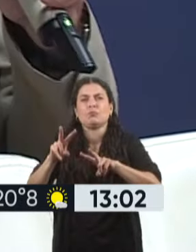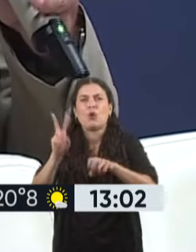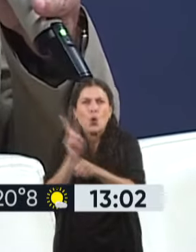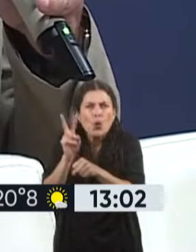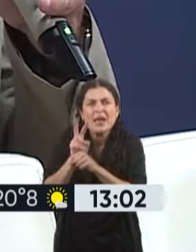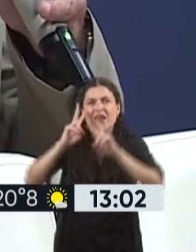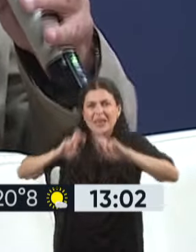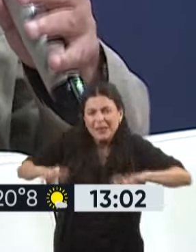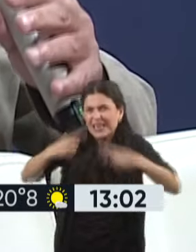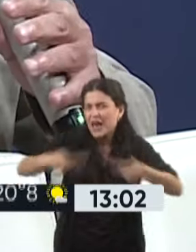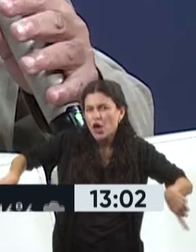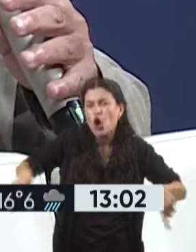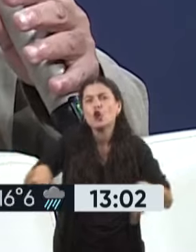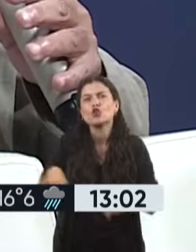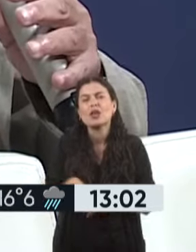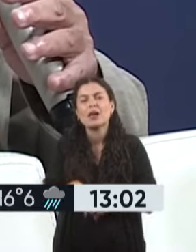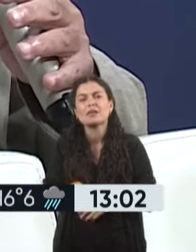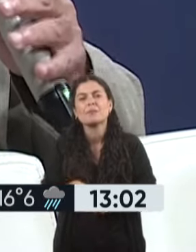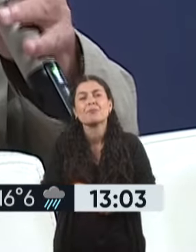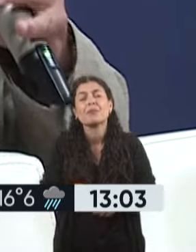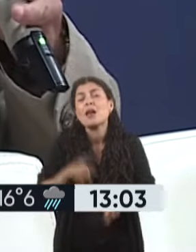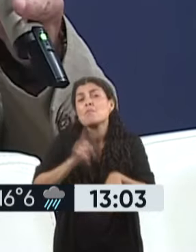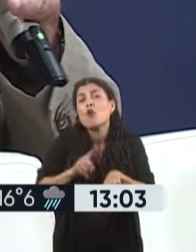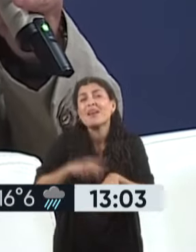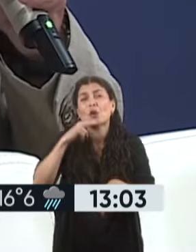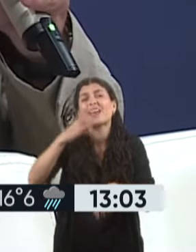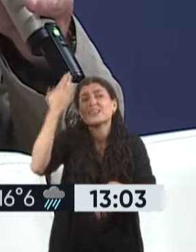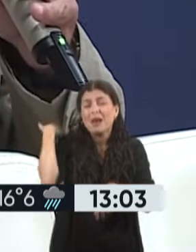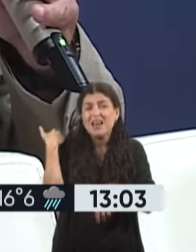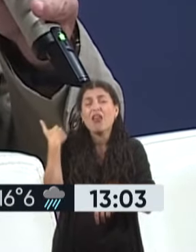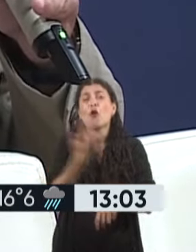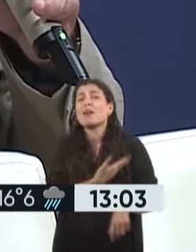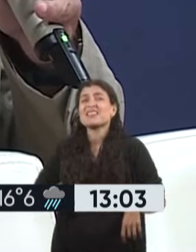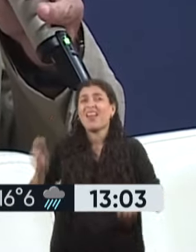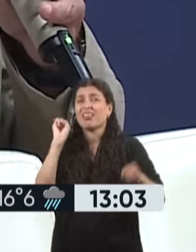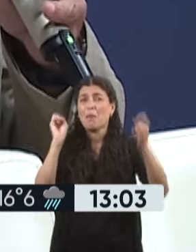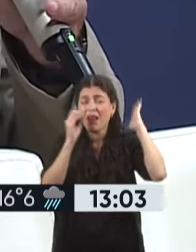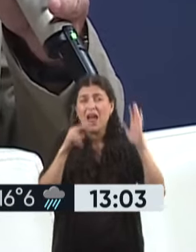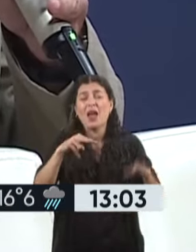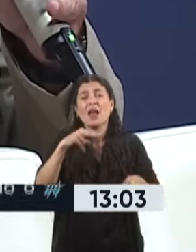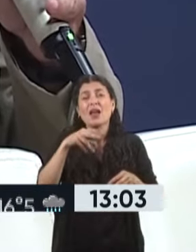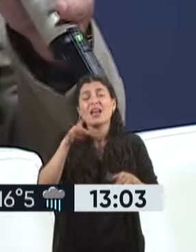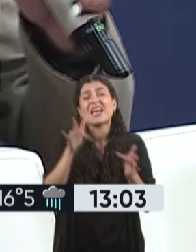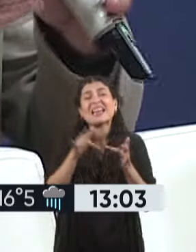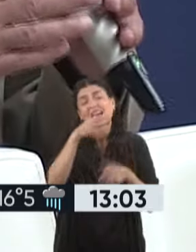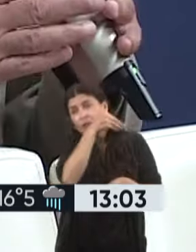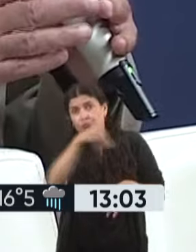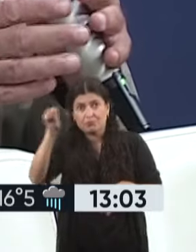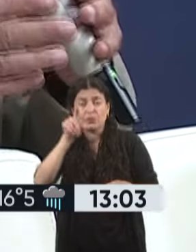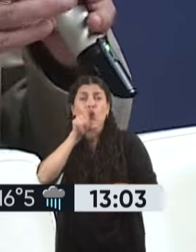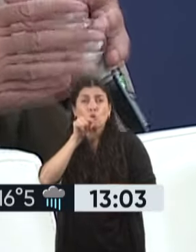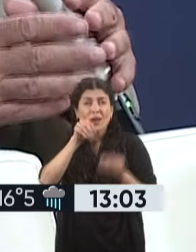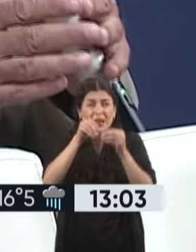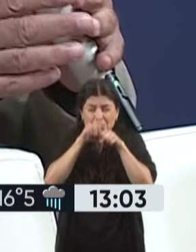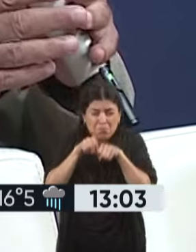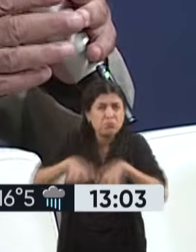llevó que el presidente llegara a promover y difundir la idea, algún tipo de seguimiento